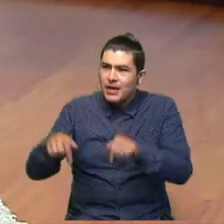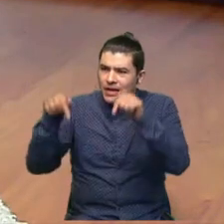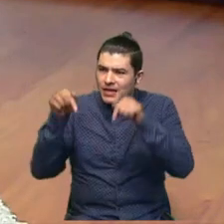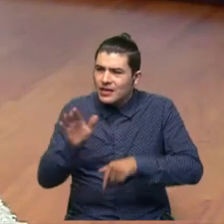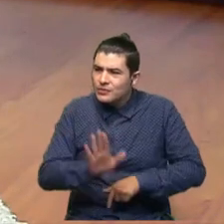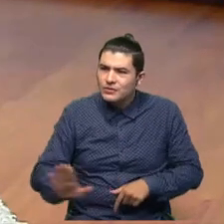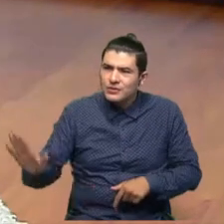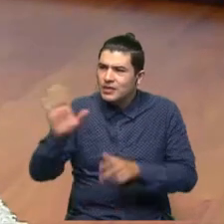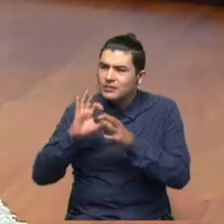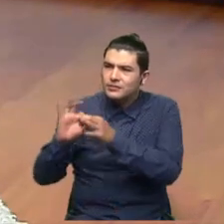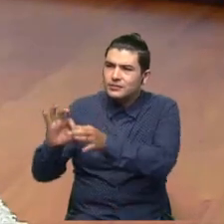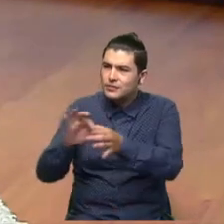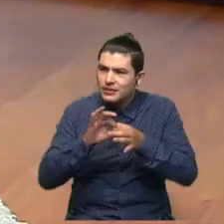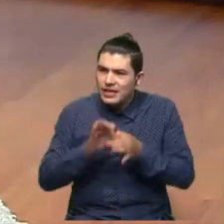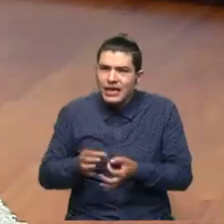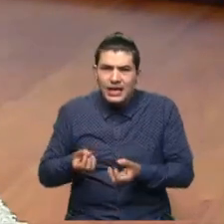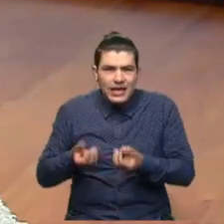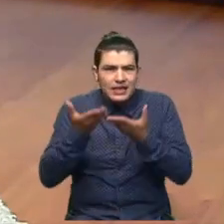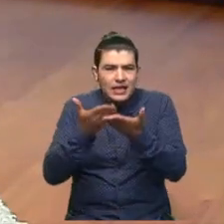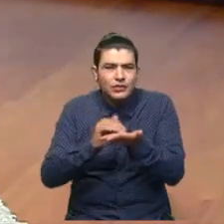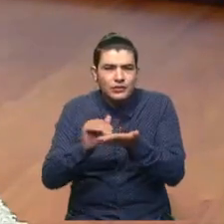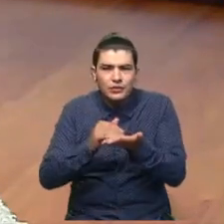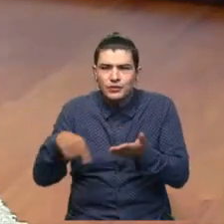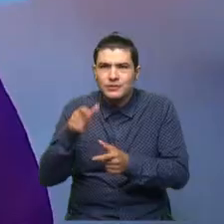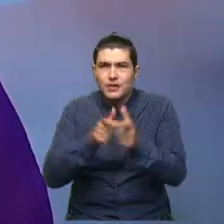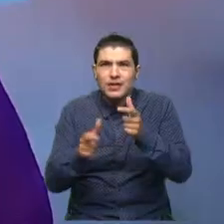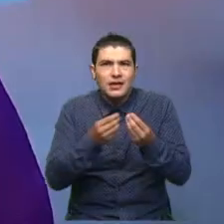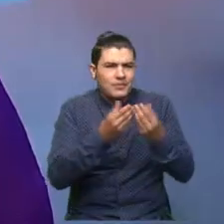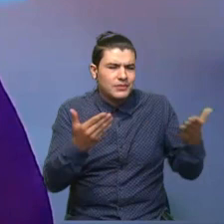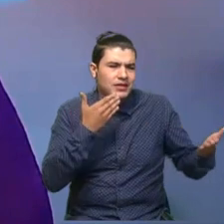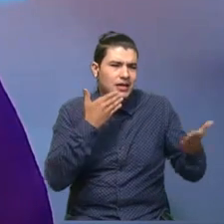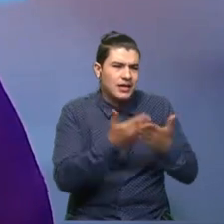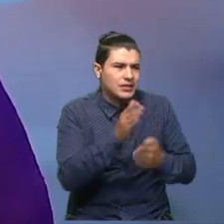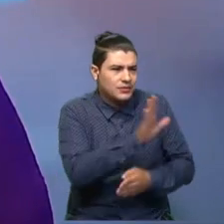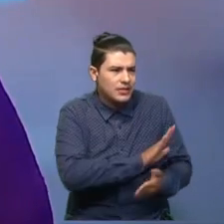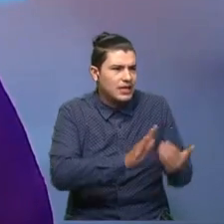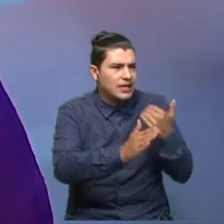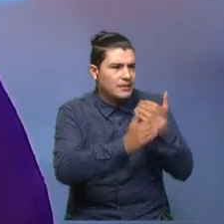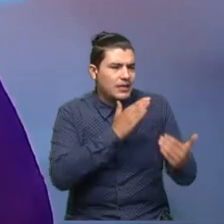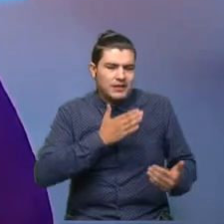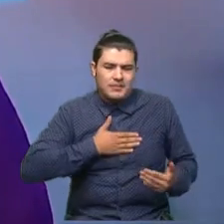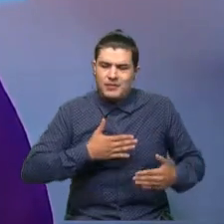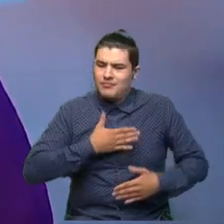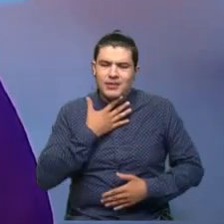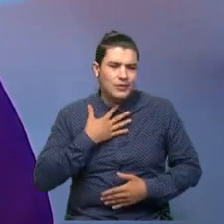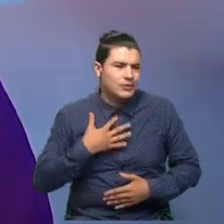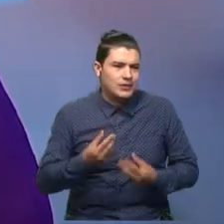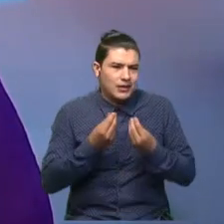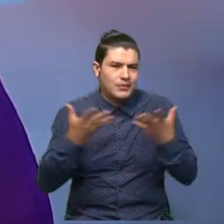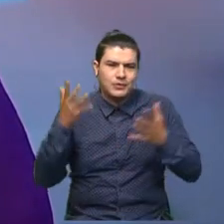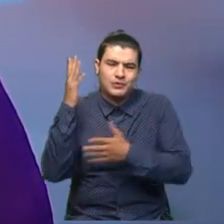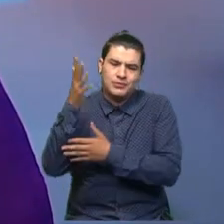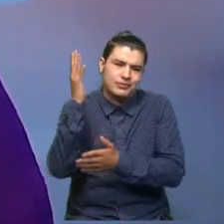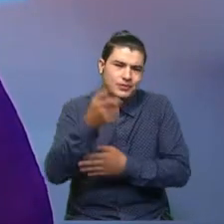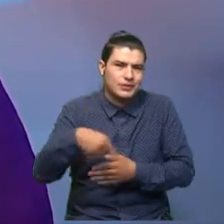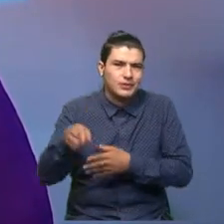para que juntos resolvamos todas las inquietudes de nuestros televidentes. Gracias por invitarme nuevamente. Para mí es un placer hablar de temas de gastroenterología y